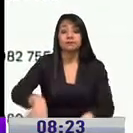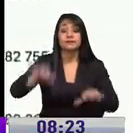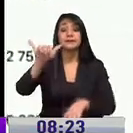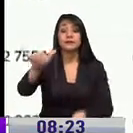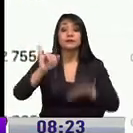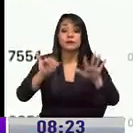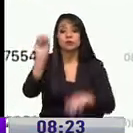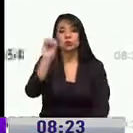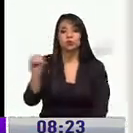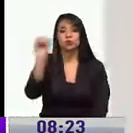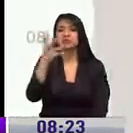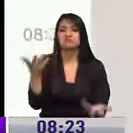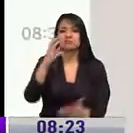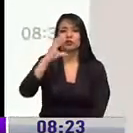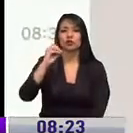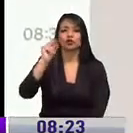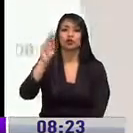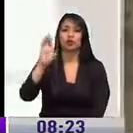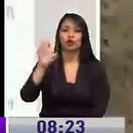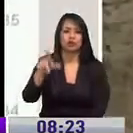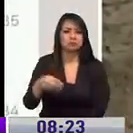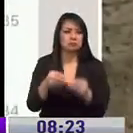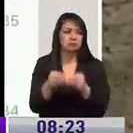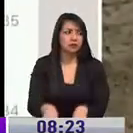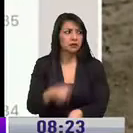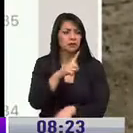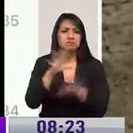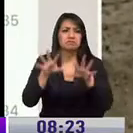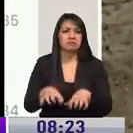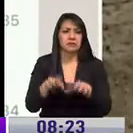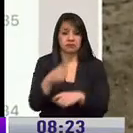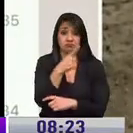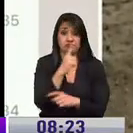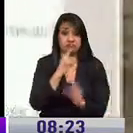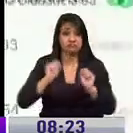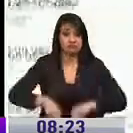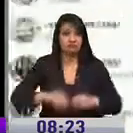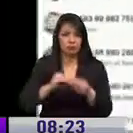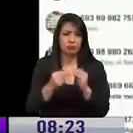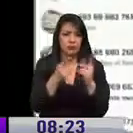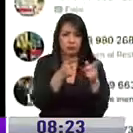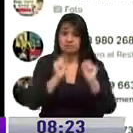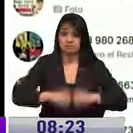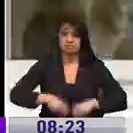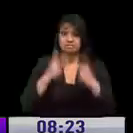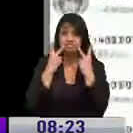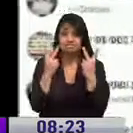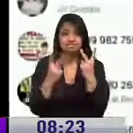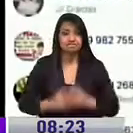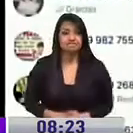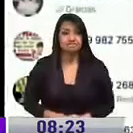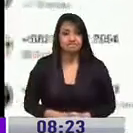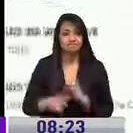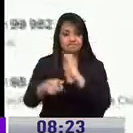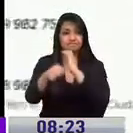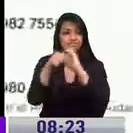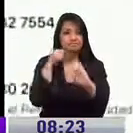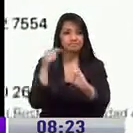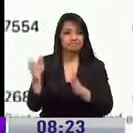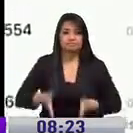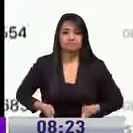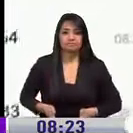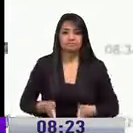en San Francisco de Conocoto. Mire, peludito. Ahí está el número, por favor, si lo han visto, o escríbanos. Avenida de